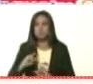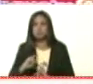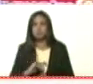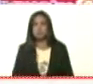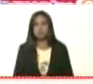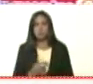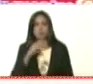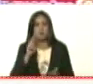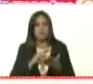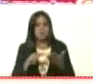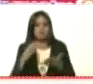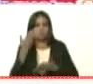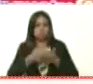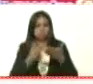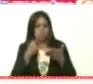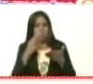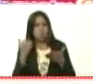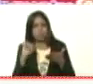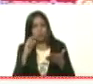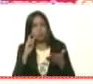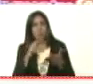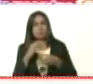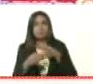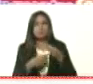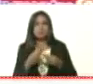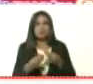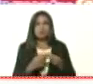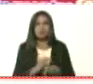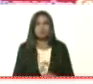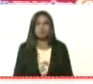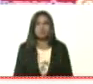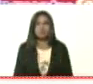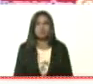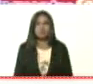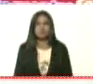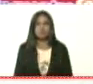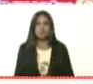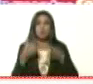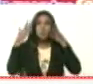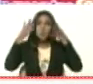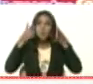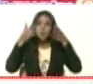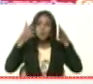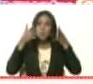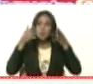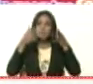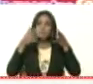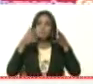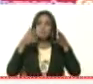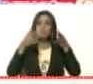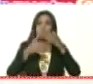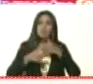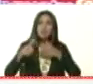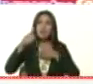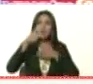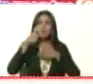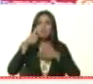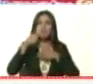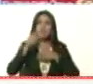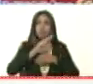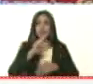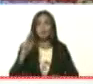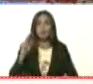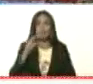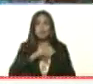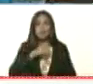estoy leyendo un documento, aquí lo tengo, que me hicieron los asesores de la Alta Comisión de la República